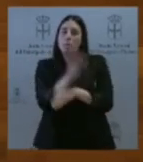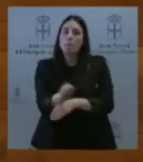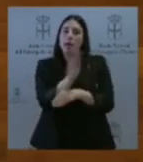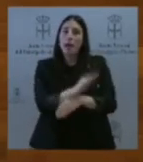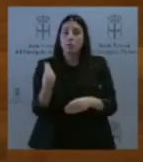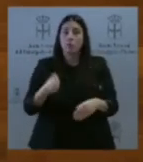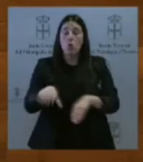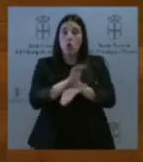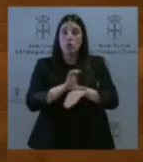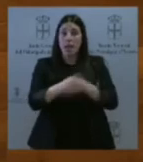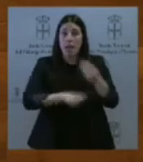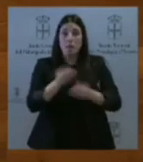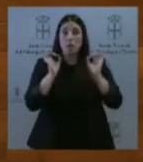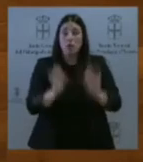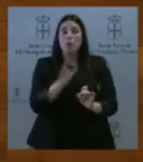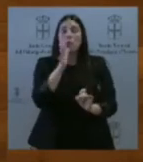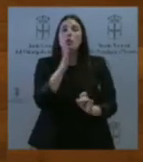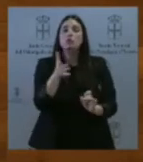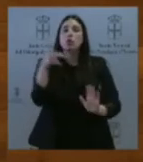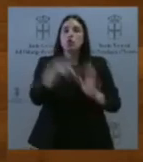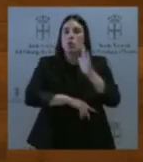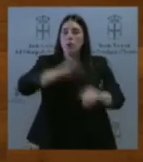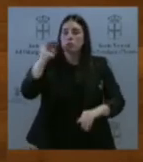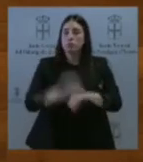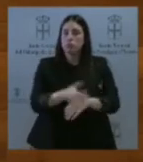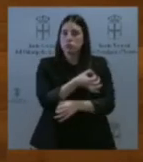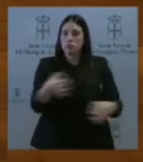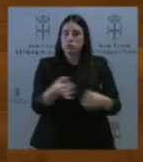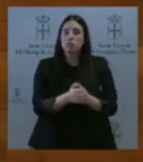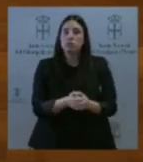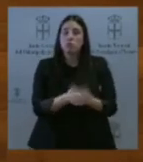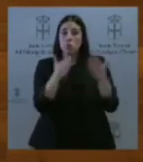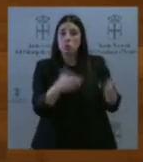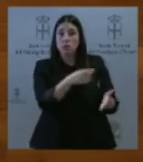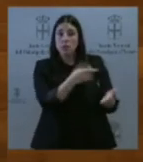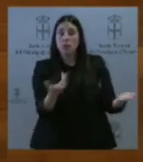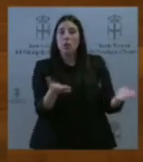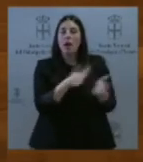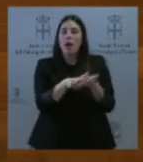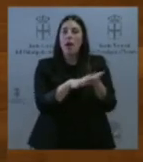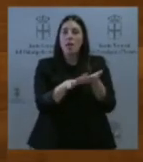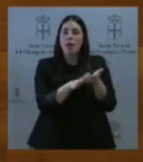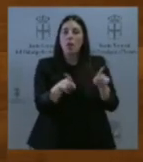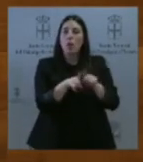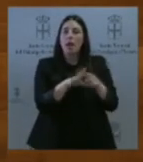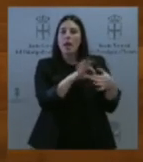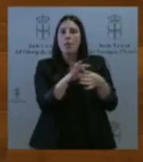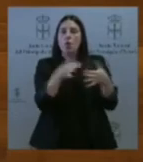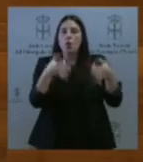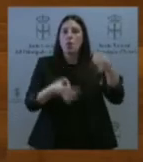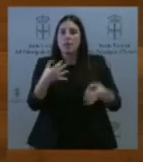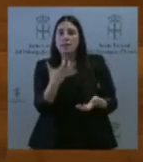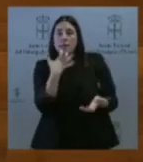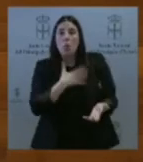estrictamente la normativa. Usted fai una relación xurídica sobre si se puede nomar o no se puede nomar